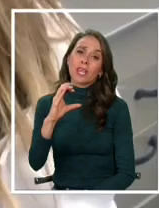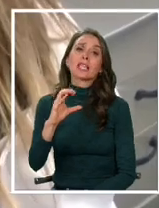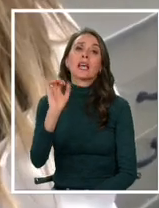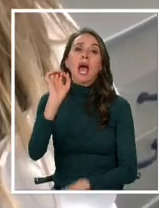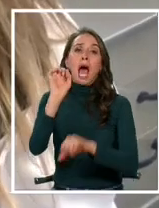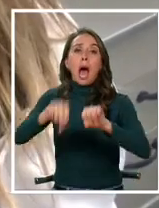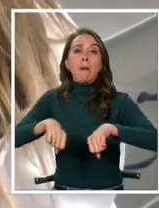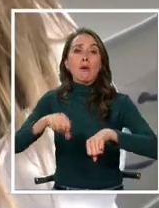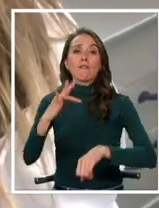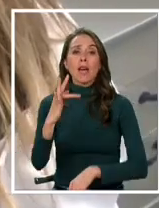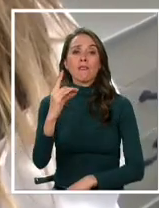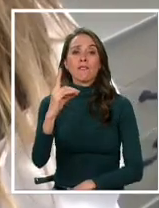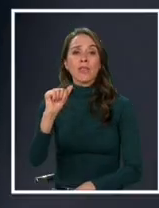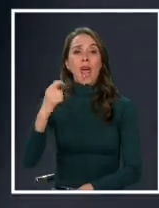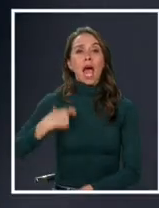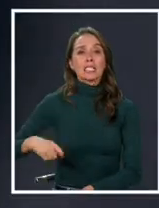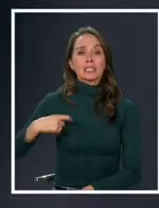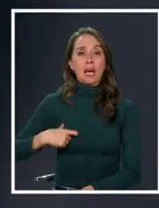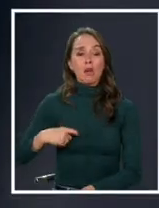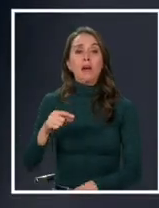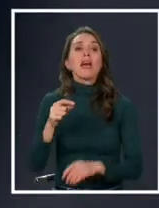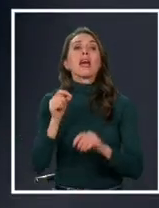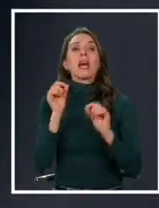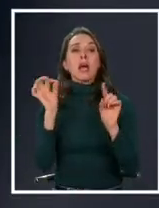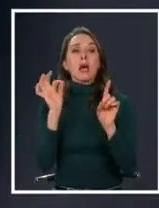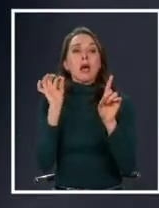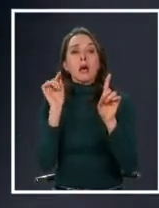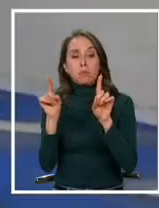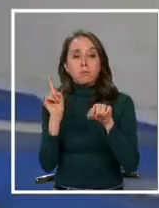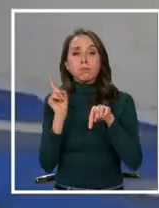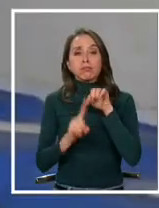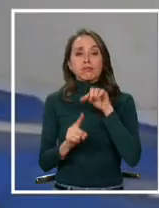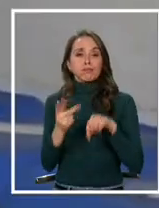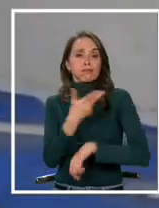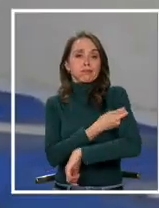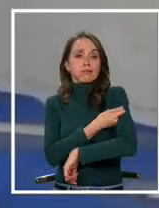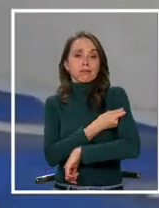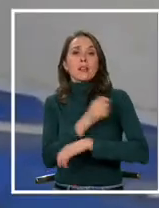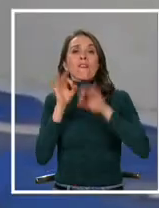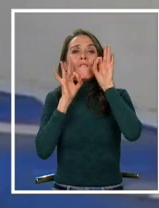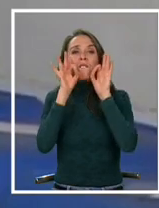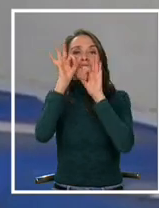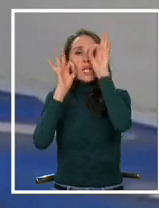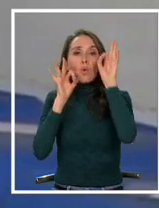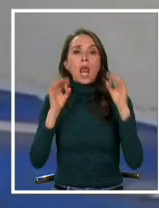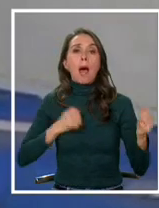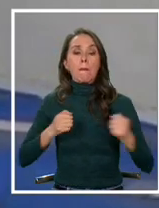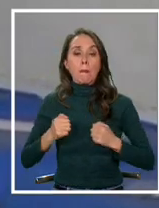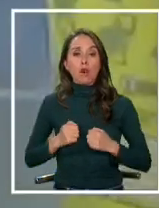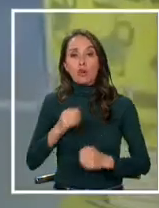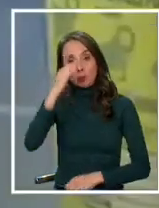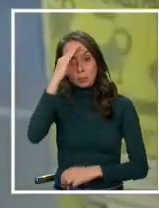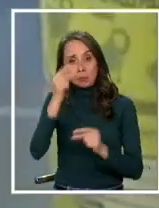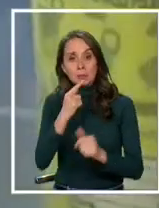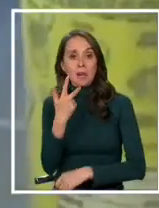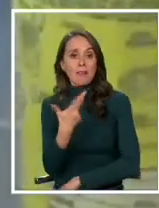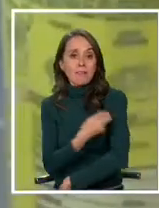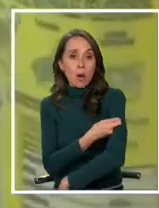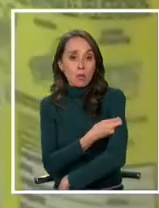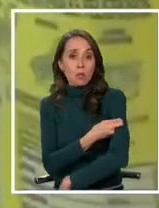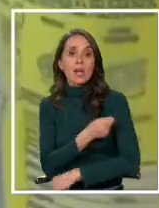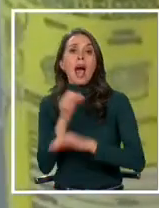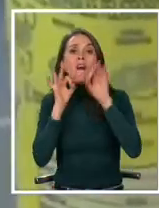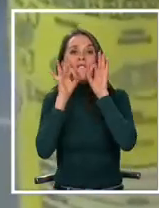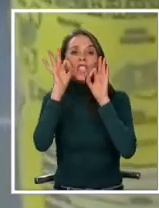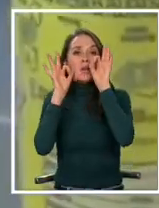fda que ataca específicamente la viruela del mono a pesar de eso los expertos ya han confirmado que la vacuna contra la viruela humana